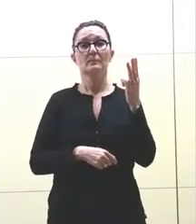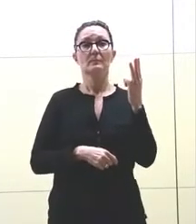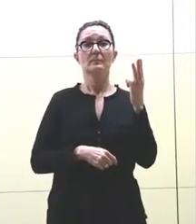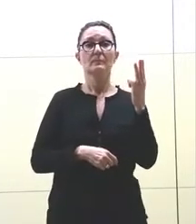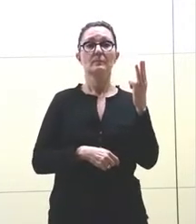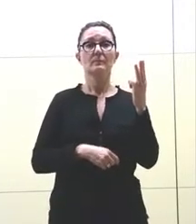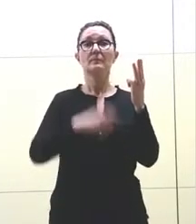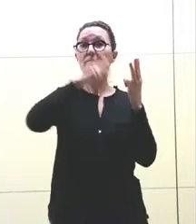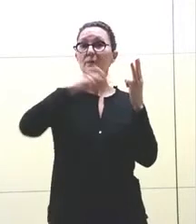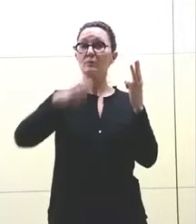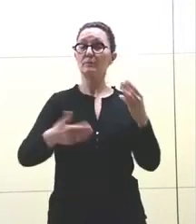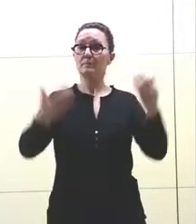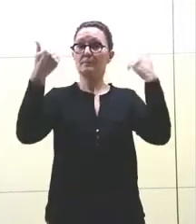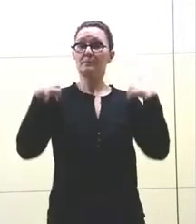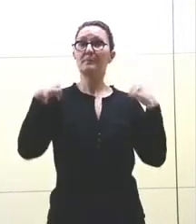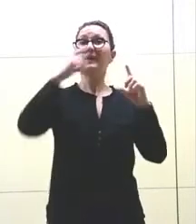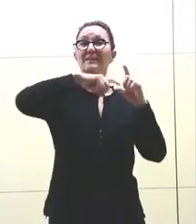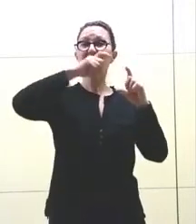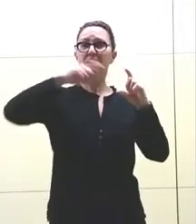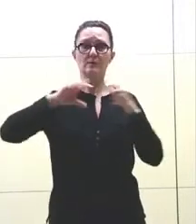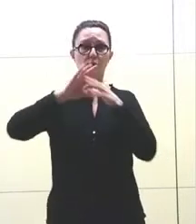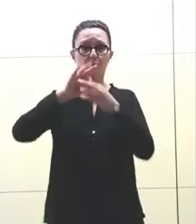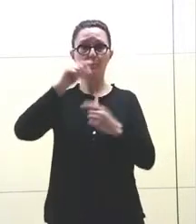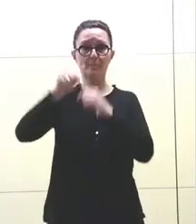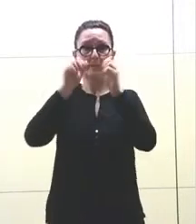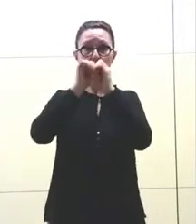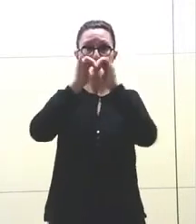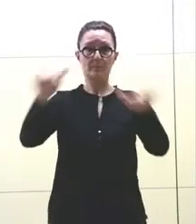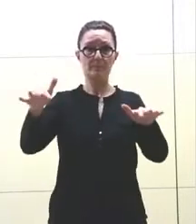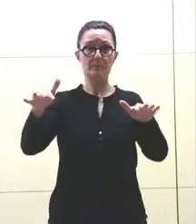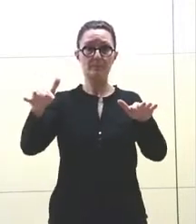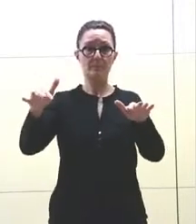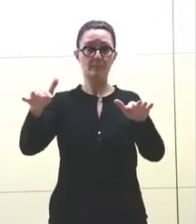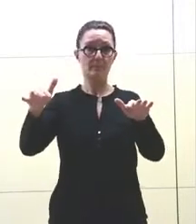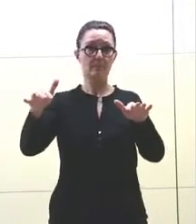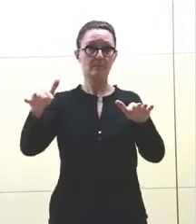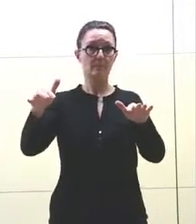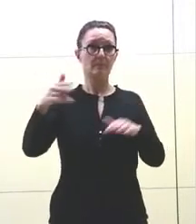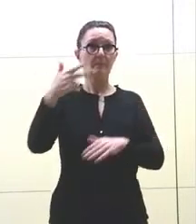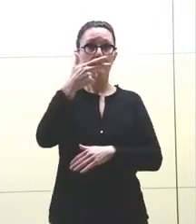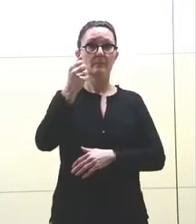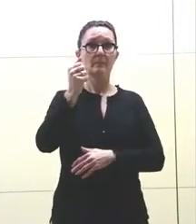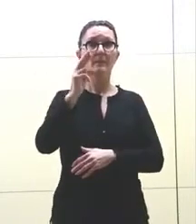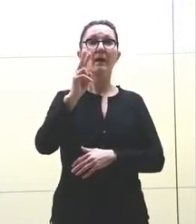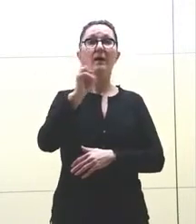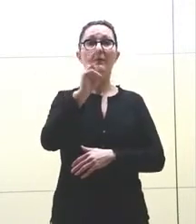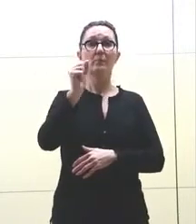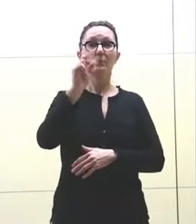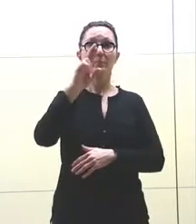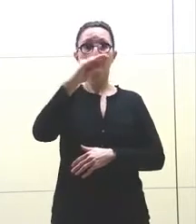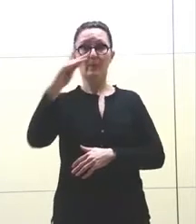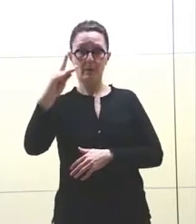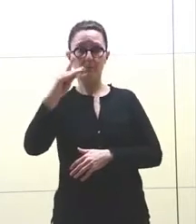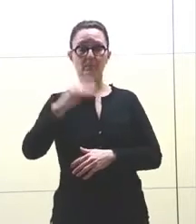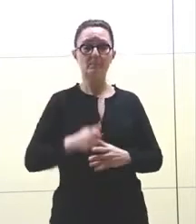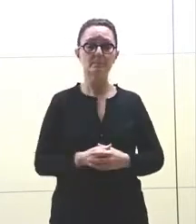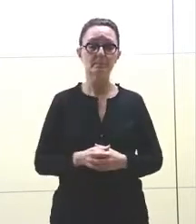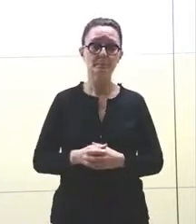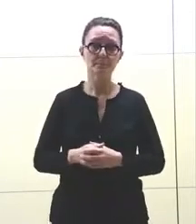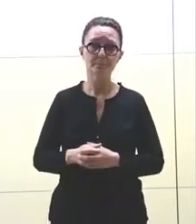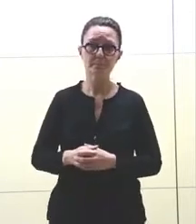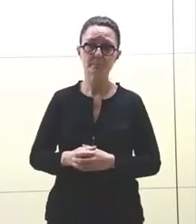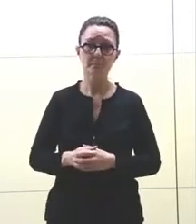estadísticos y epidemiólogos pues de Harvard, de la Universidad de Harvard,